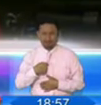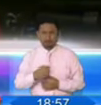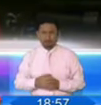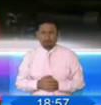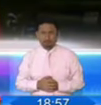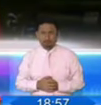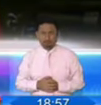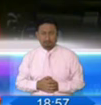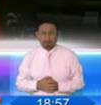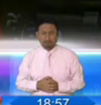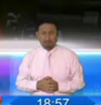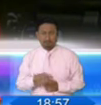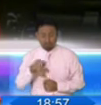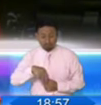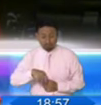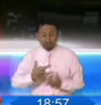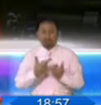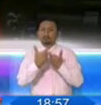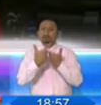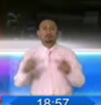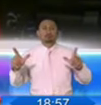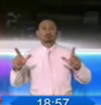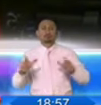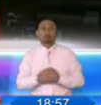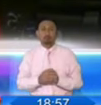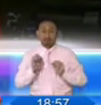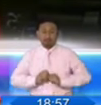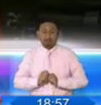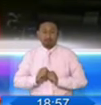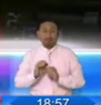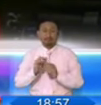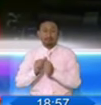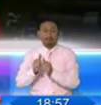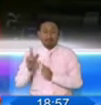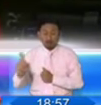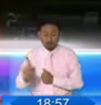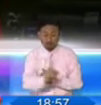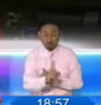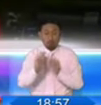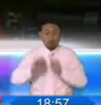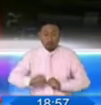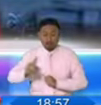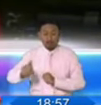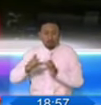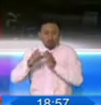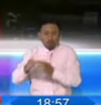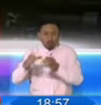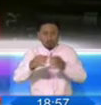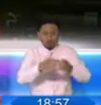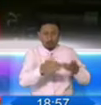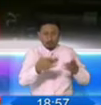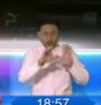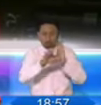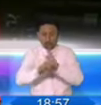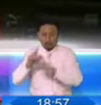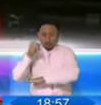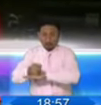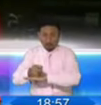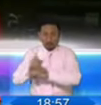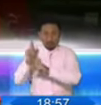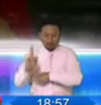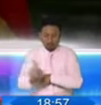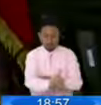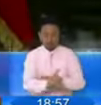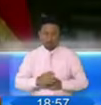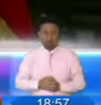de que debe haber libertad para que cada función cumpla con la tarea que la Constitución y el pueblo le ha